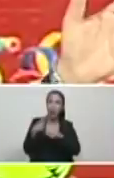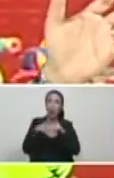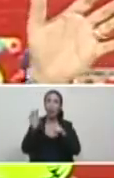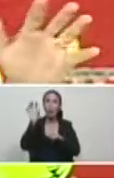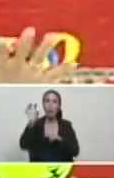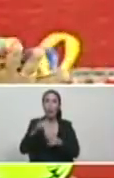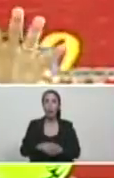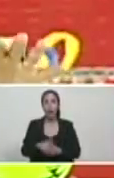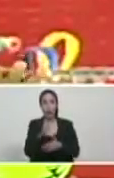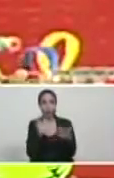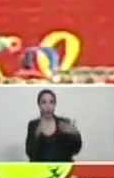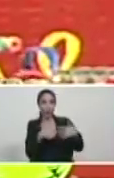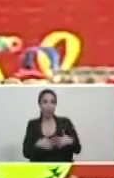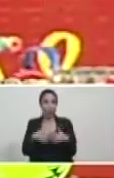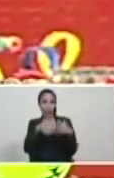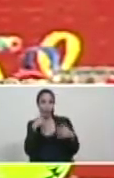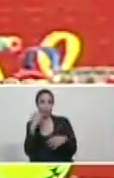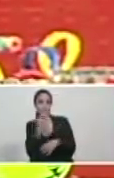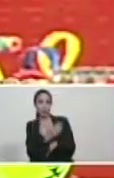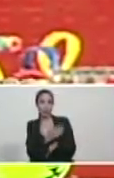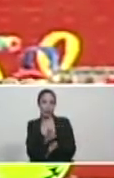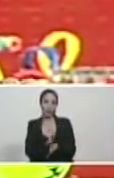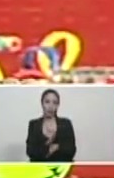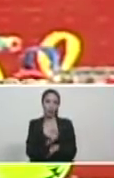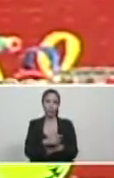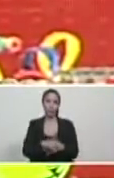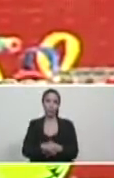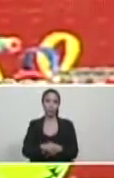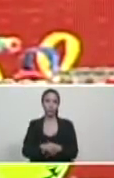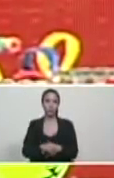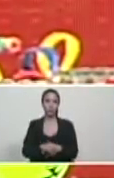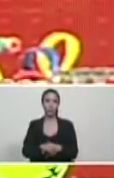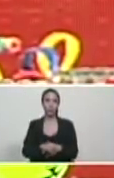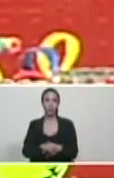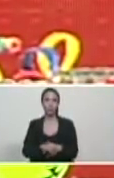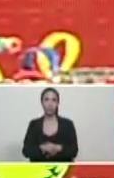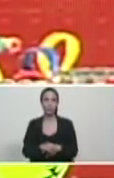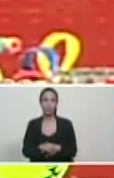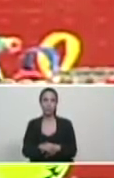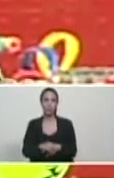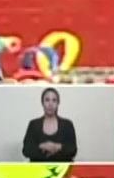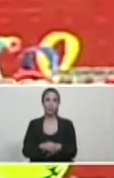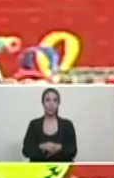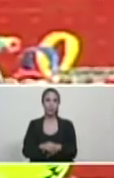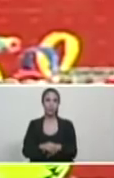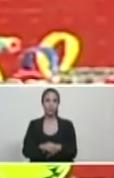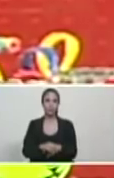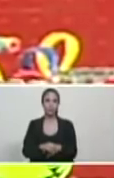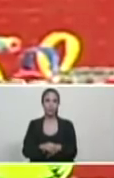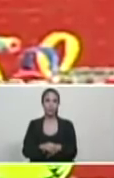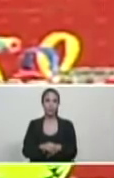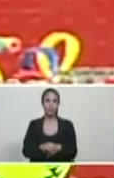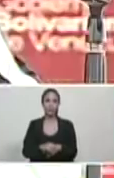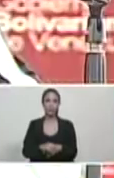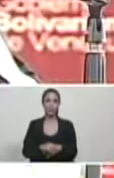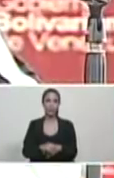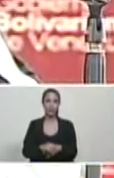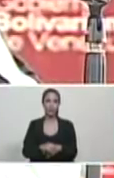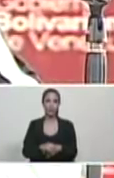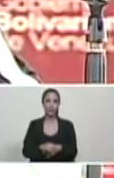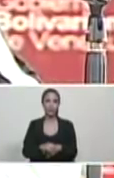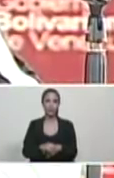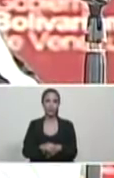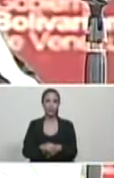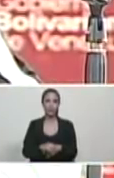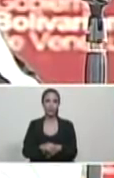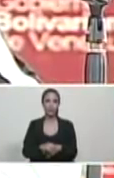donde los gringos pueden sancionar, no lo diga. Presidente, bueno... las traemos escondiditas. Como usted, voy a decirlo calladita. No